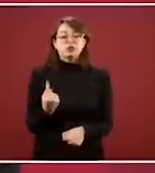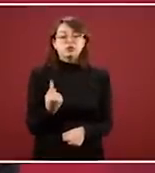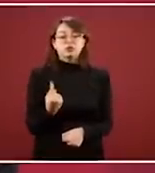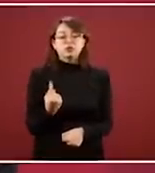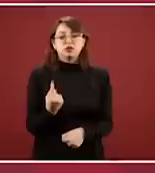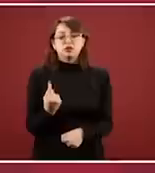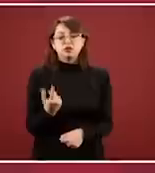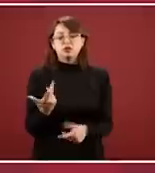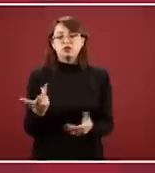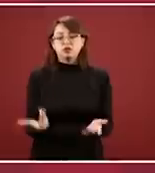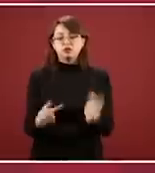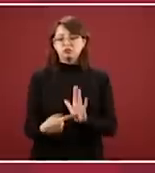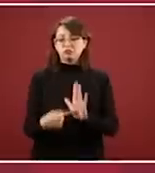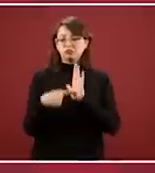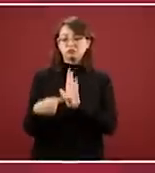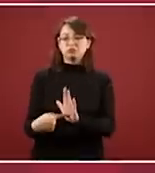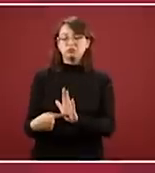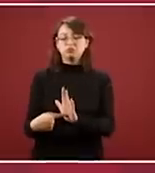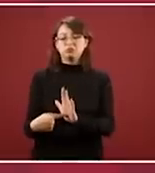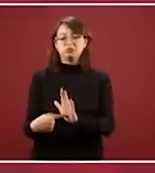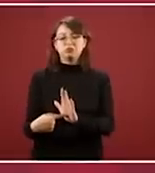no se puede resolver el problema